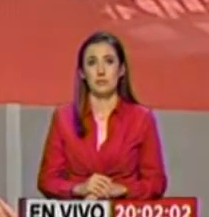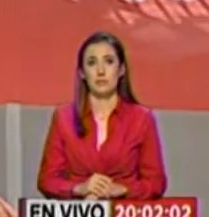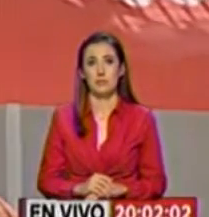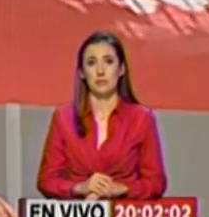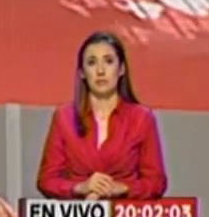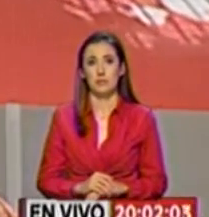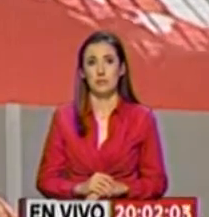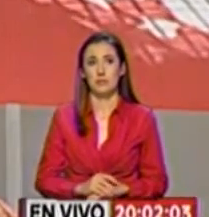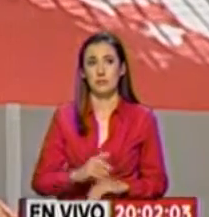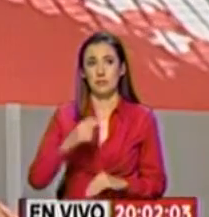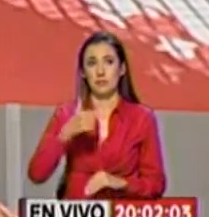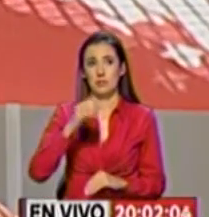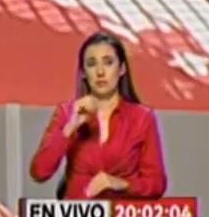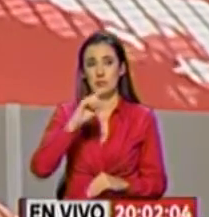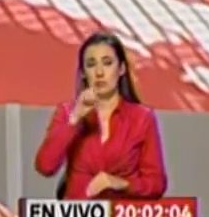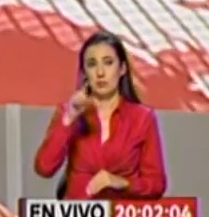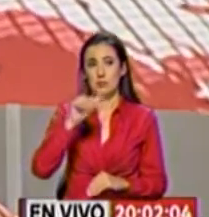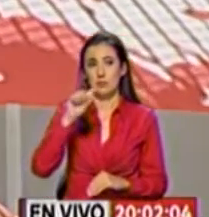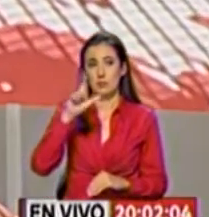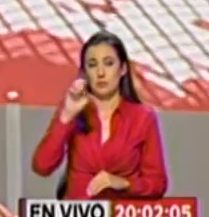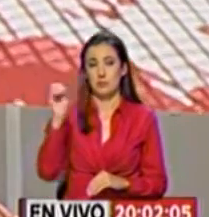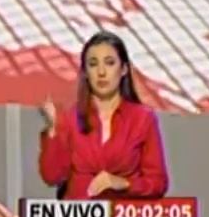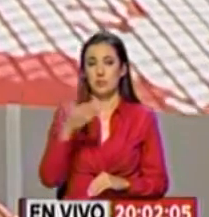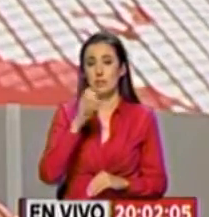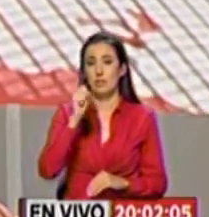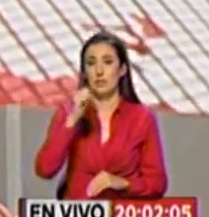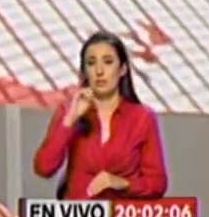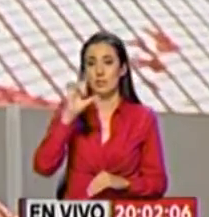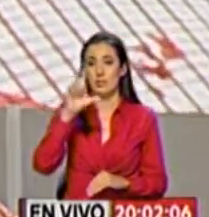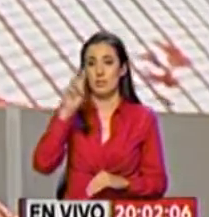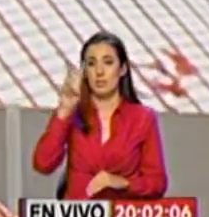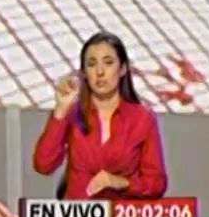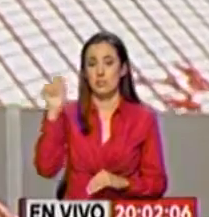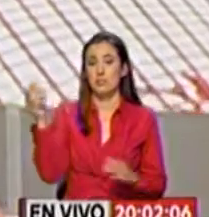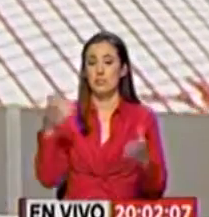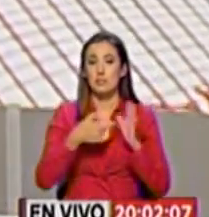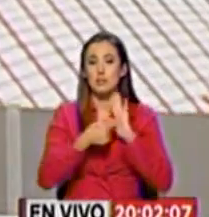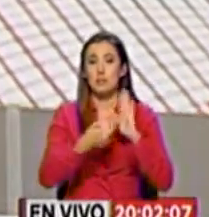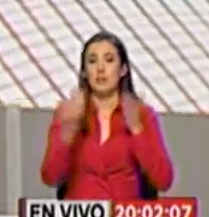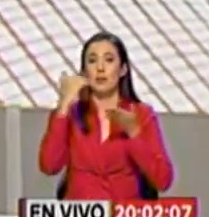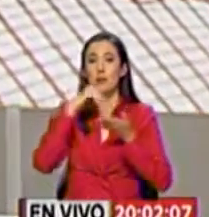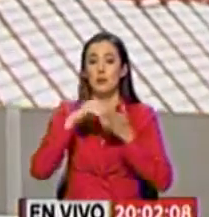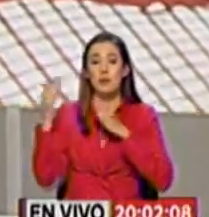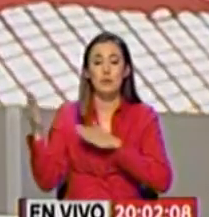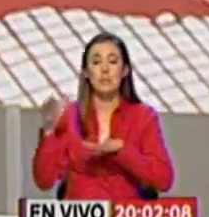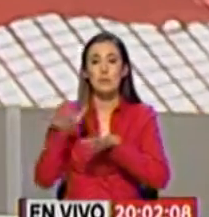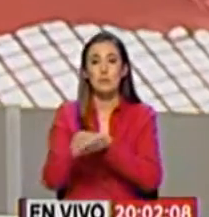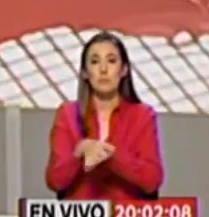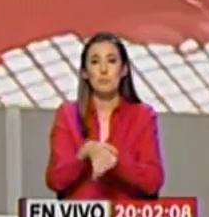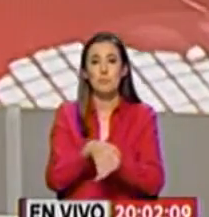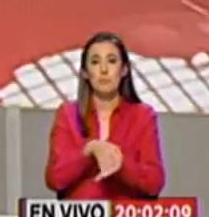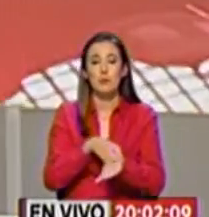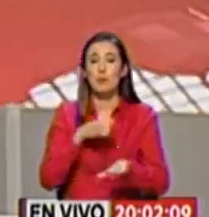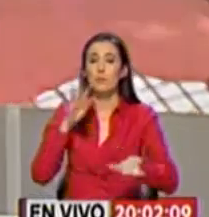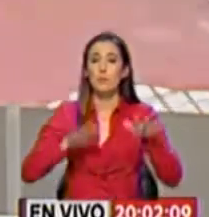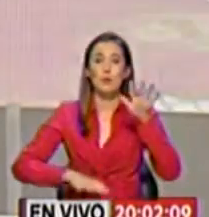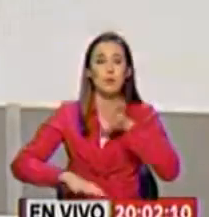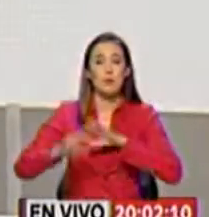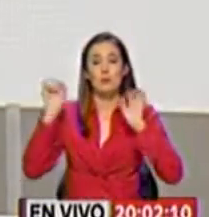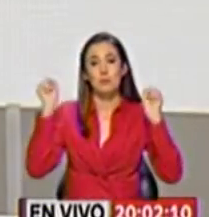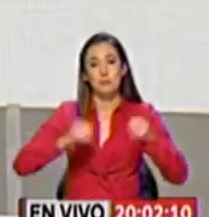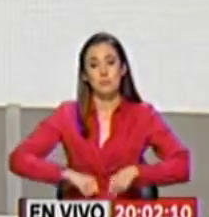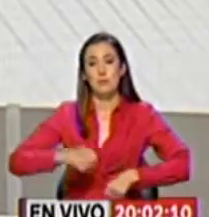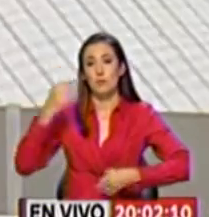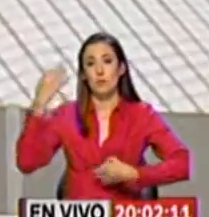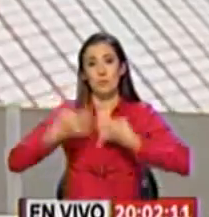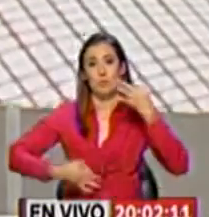Gonzalo Silva, ex magistrado de la Corte Suprema de Justicia y abogado penalista, advirtió sobre la demora que se prevé para un posible juicio